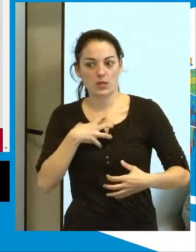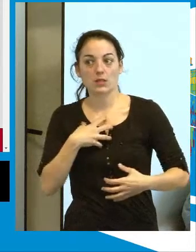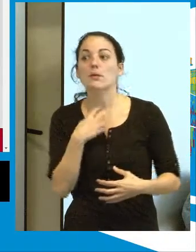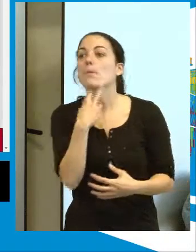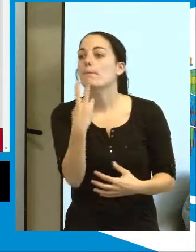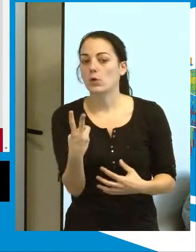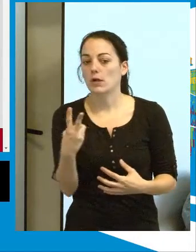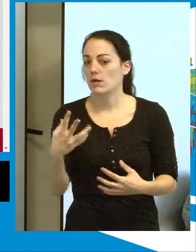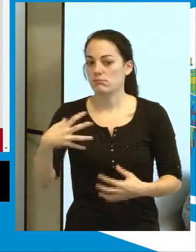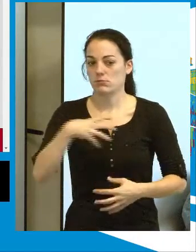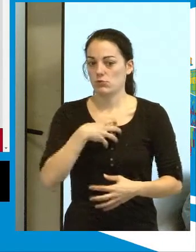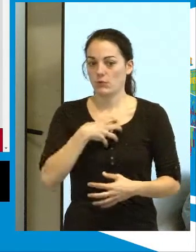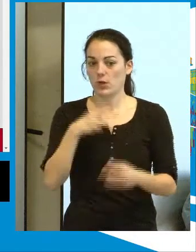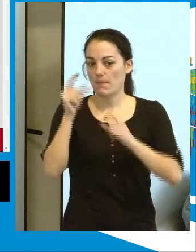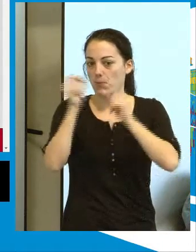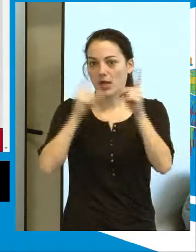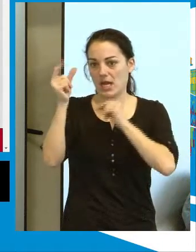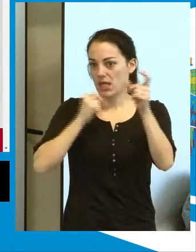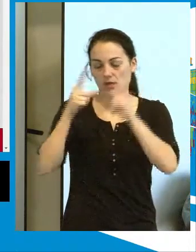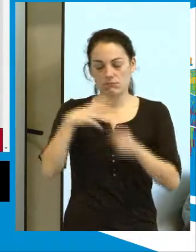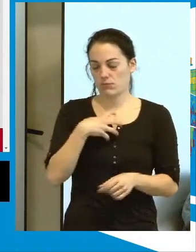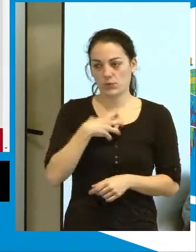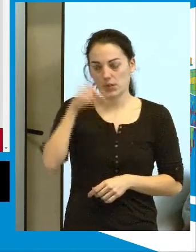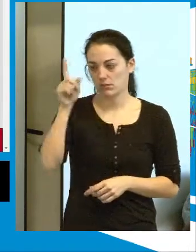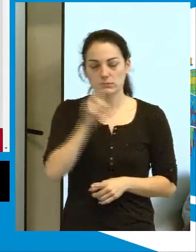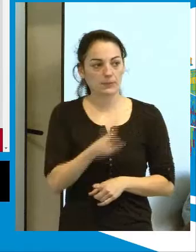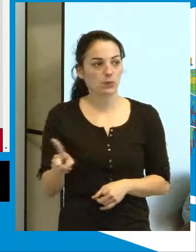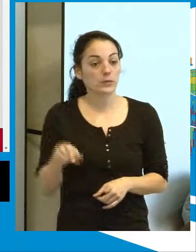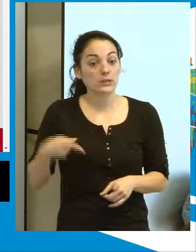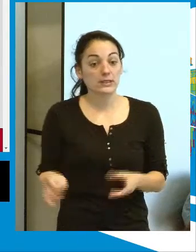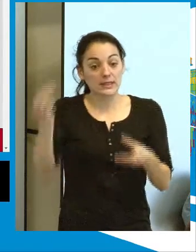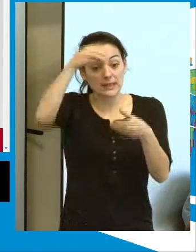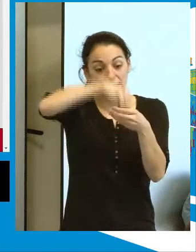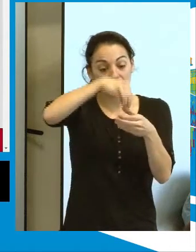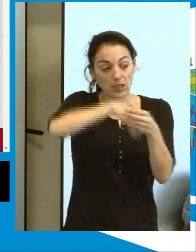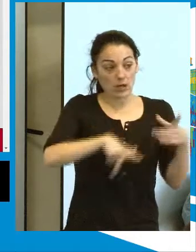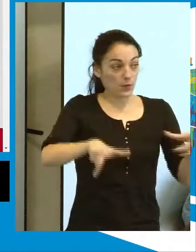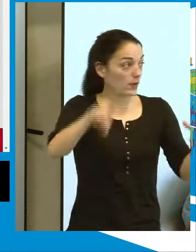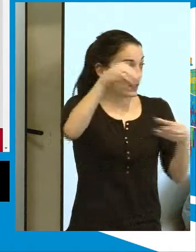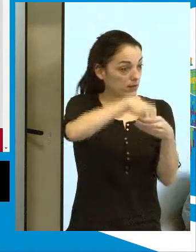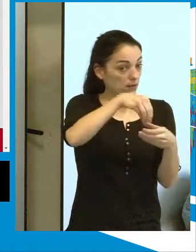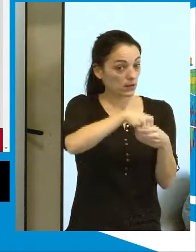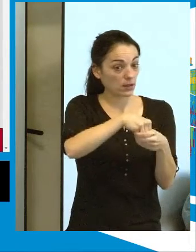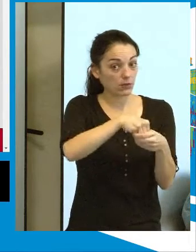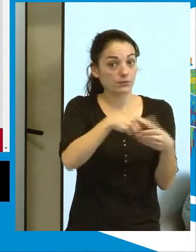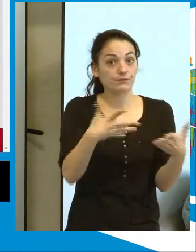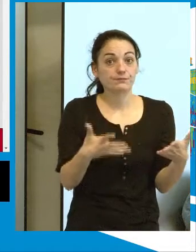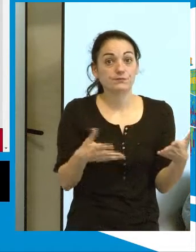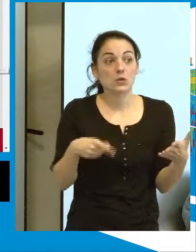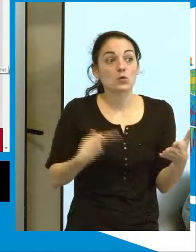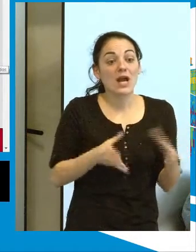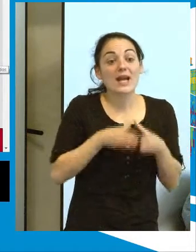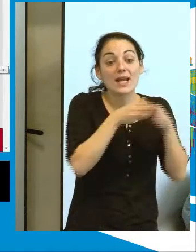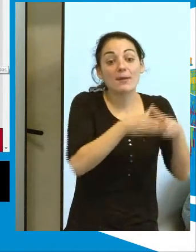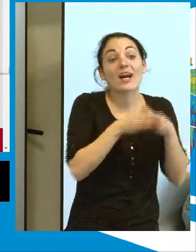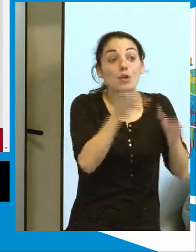podían vocalizar. Entonces, bueno, pues lo que hemos integrado dentro de la plataforma, vamos a seleccionar el siguiente, que sería una navegación